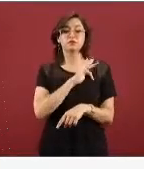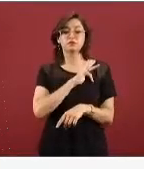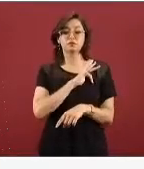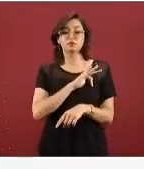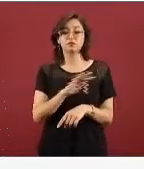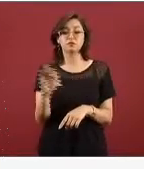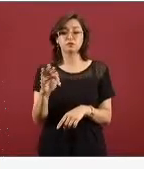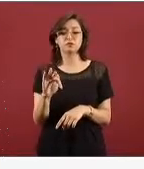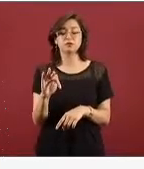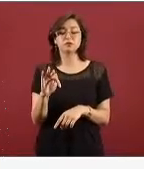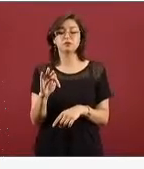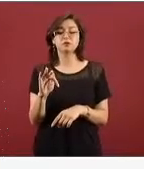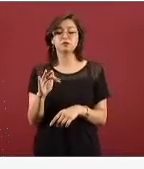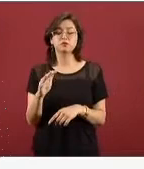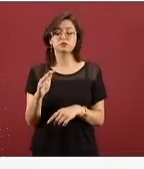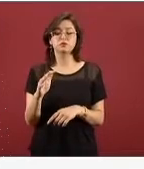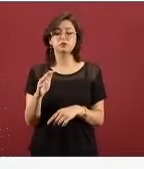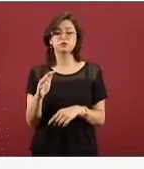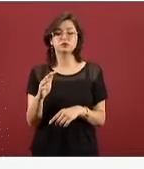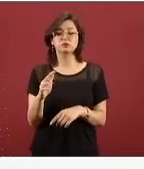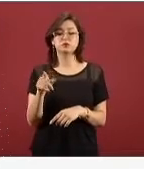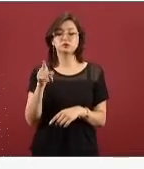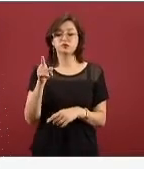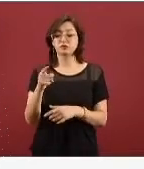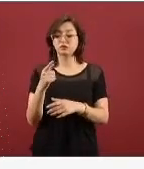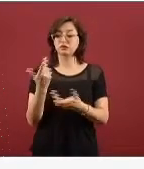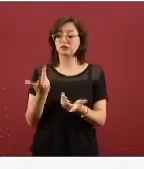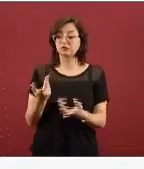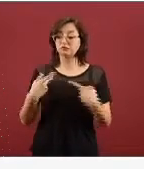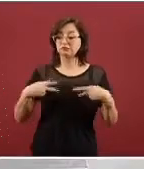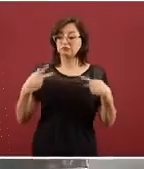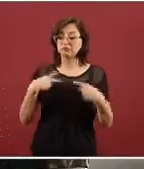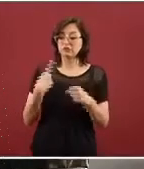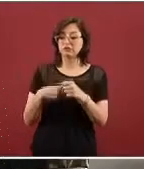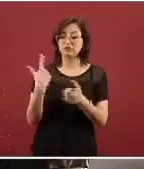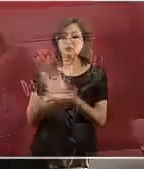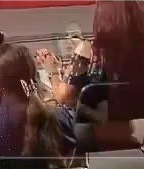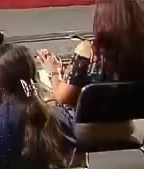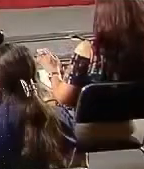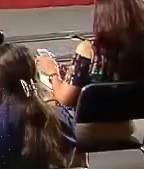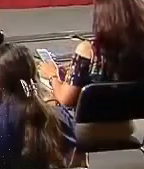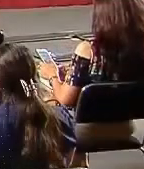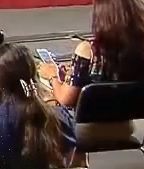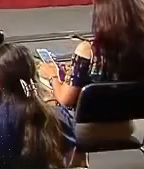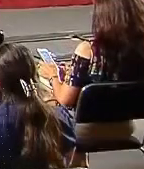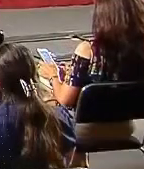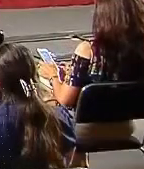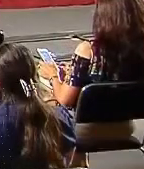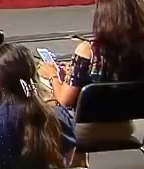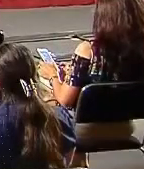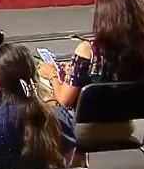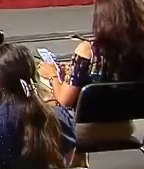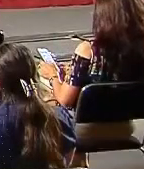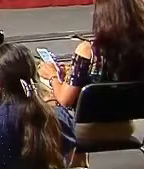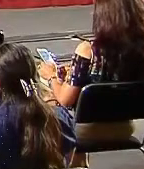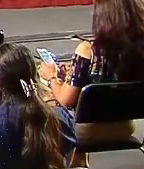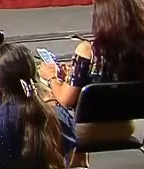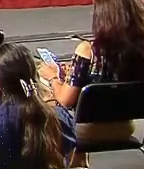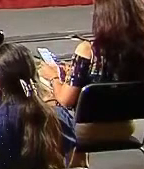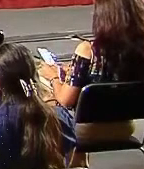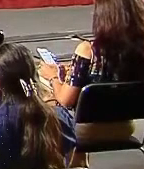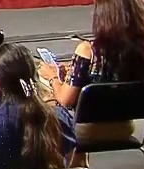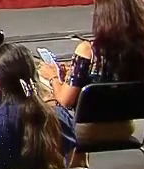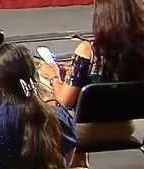para darle, como les decía, a los de estado crítico, son 79. La que sigue, por favor. En la